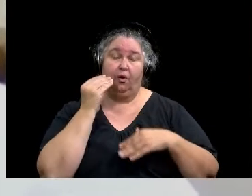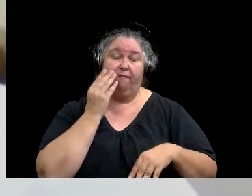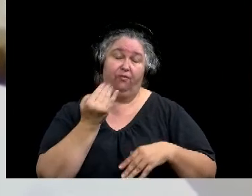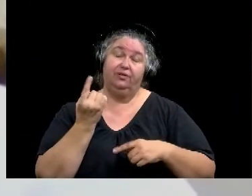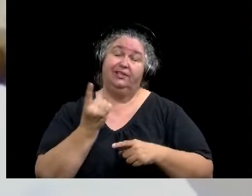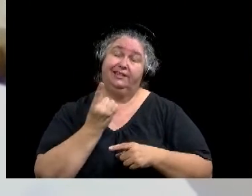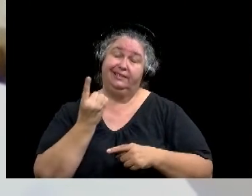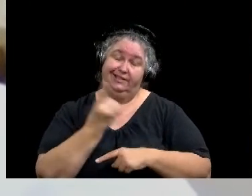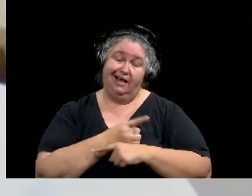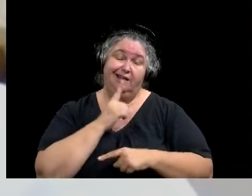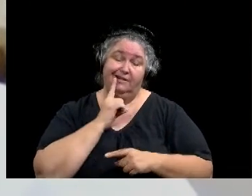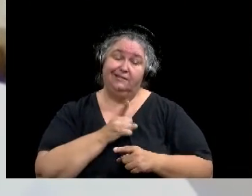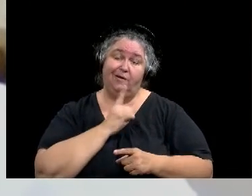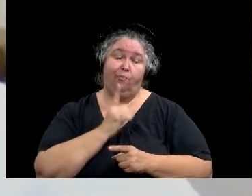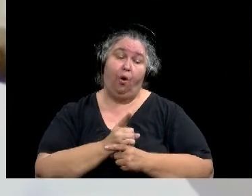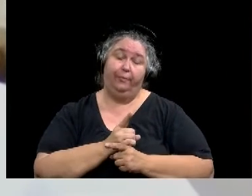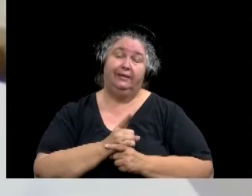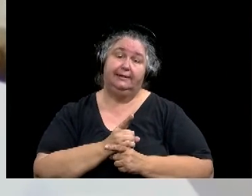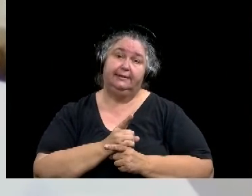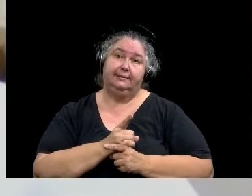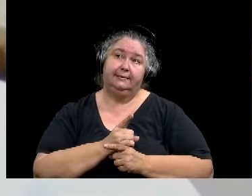más masiva